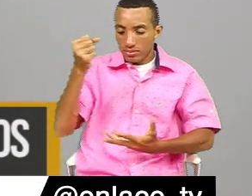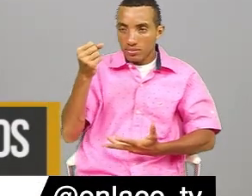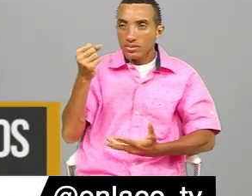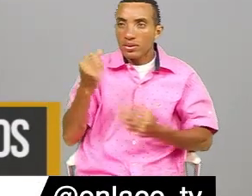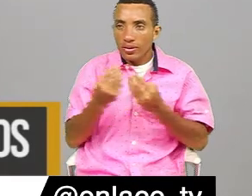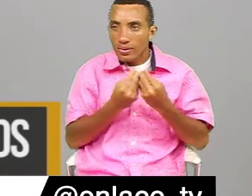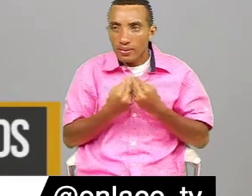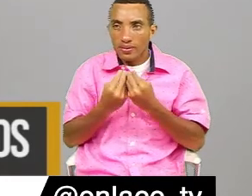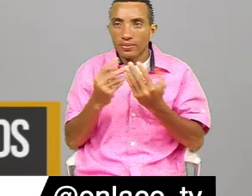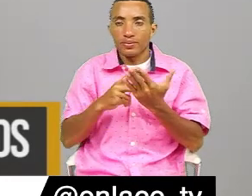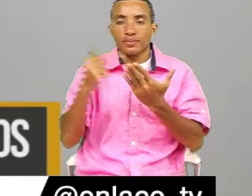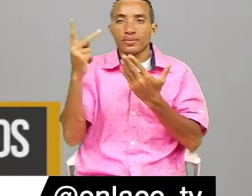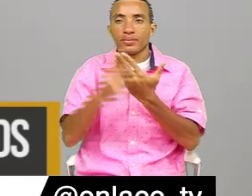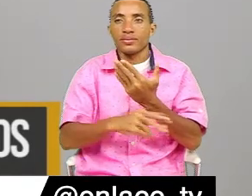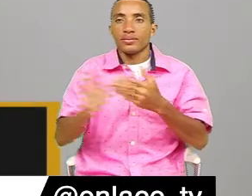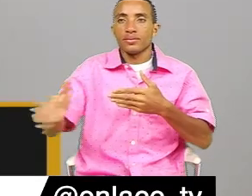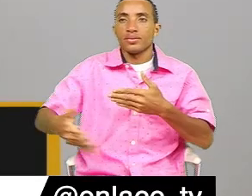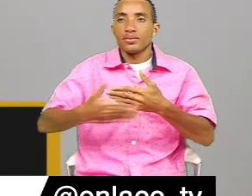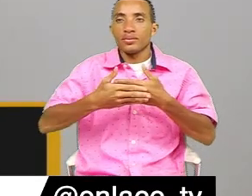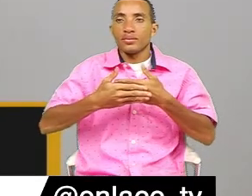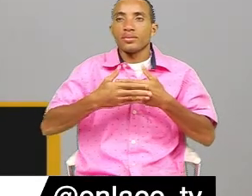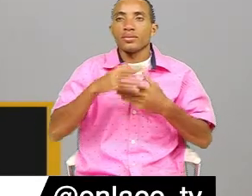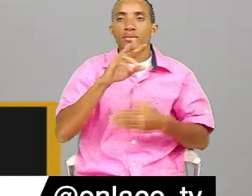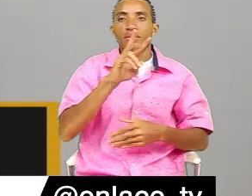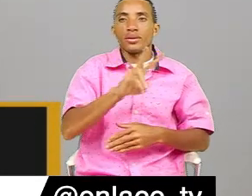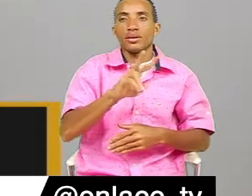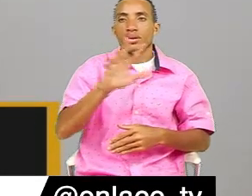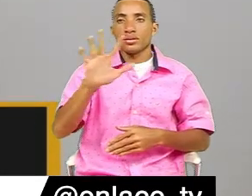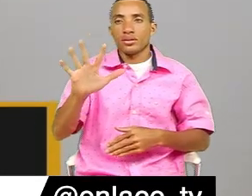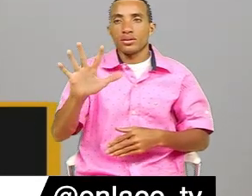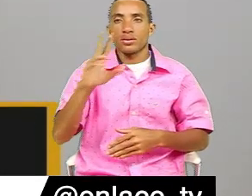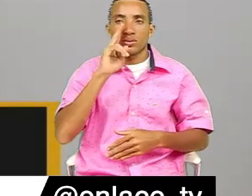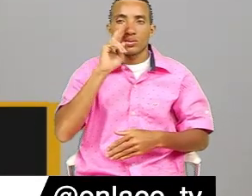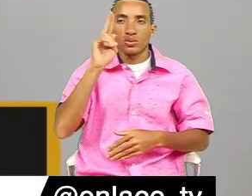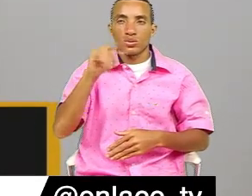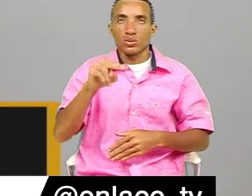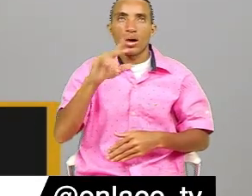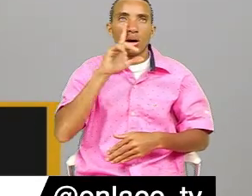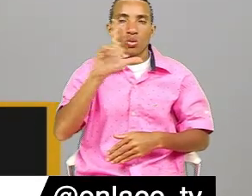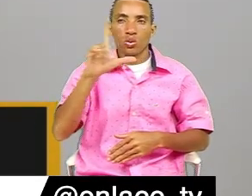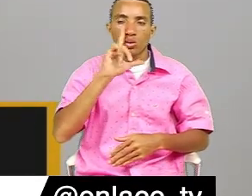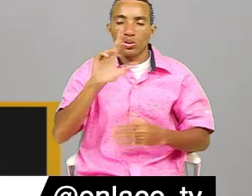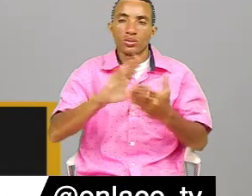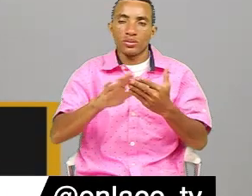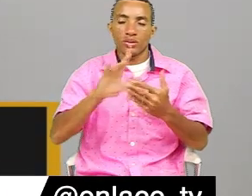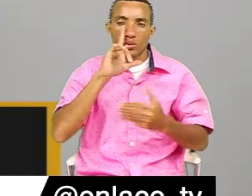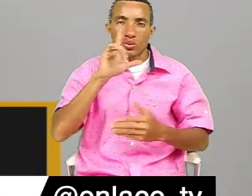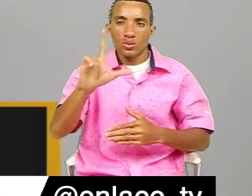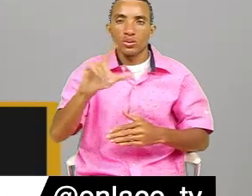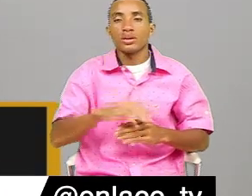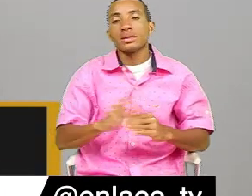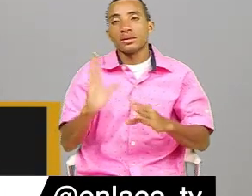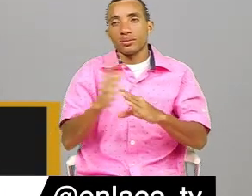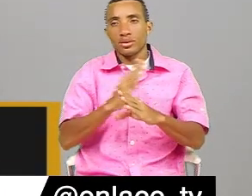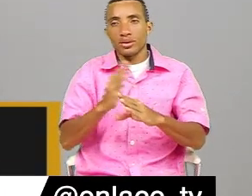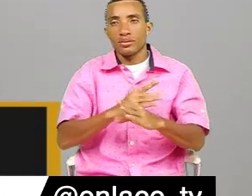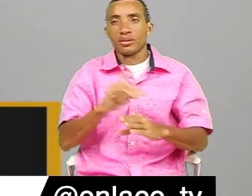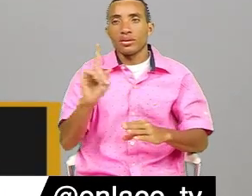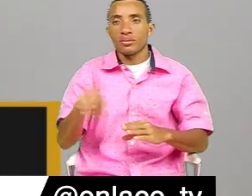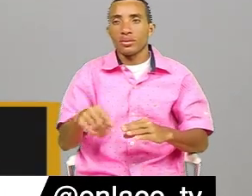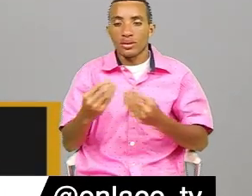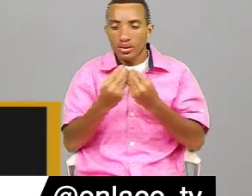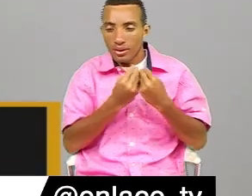el proyecto de adición el 25 de junio, de julio, o sea que el problema tampoco es del